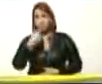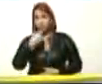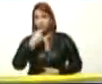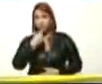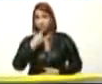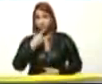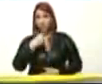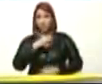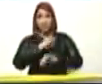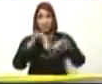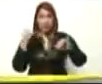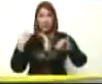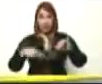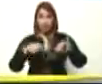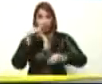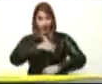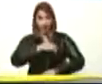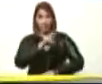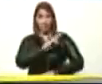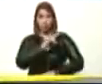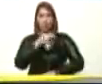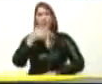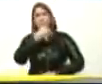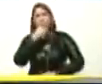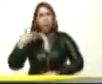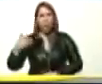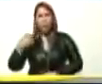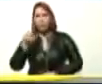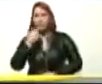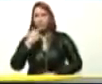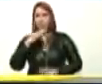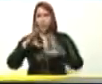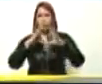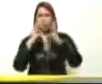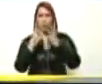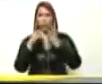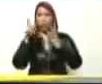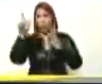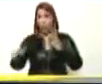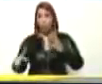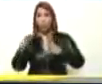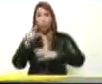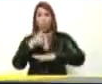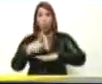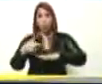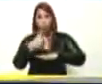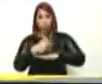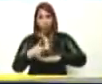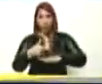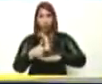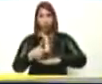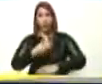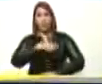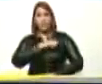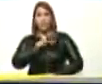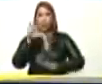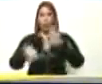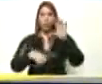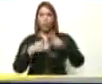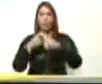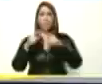que ya tenemos en Venezuela son los mejores tratamientos del mundo. Y él recomendaba que el gobierno de España los comprara para España.